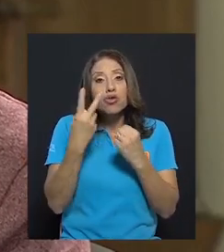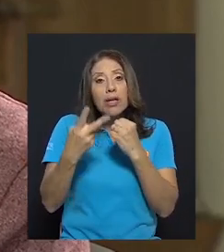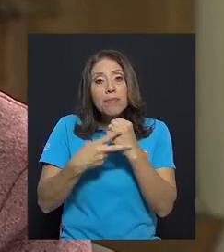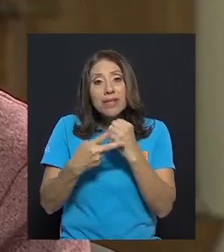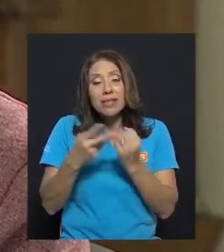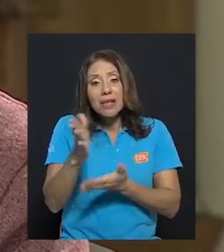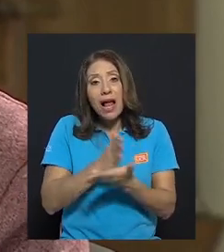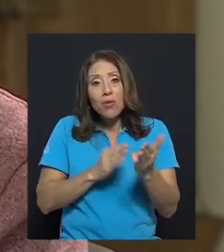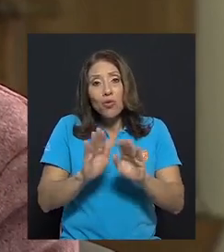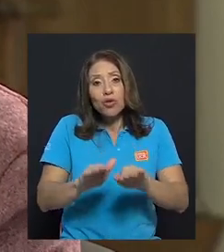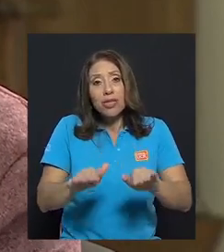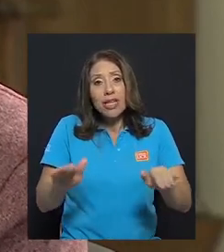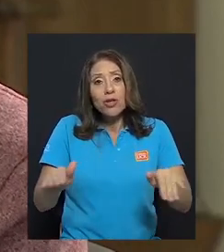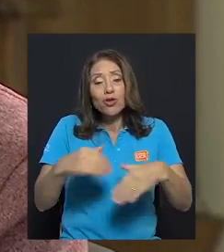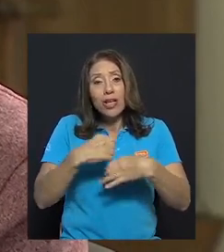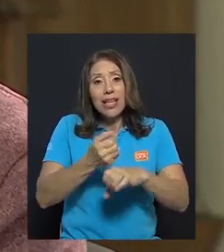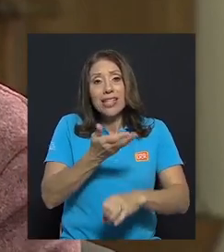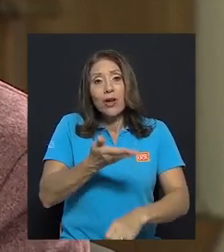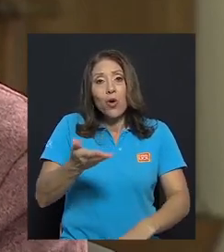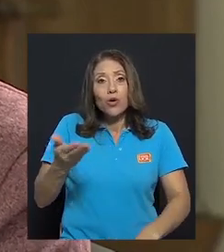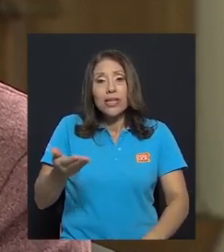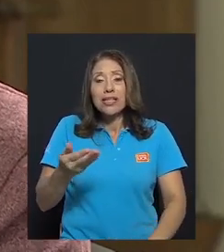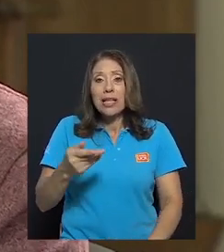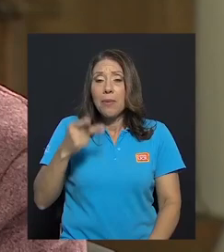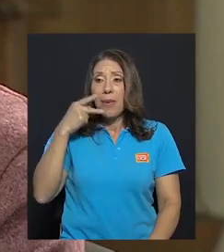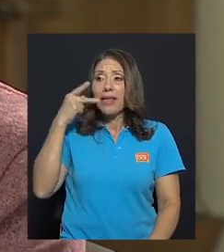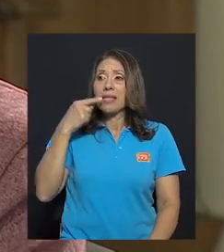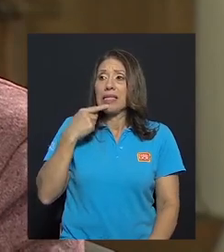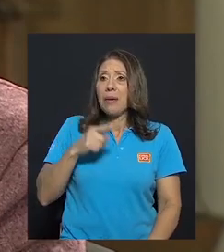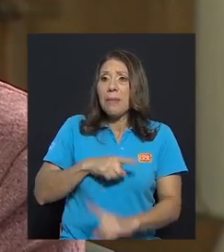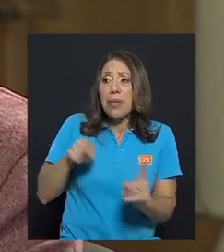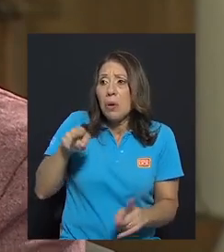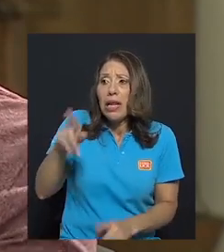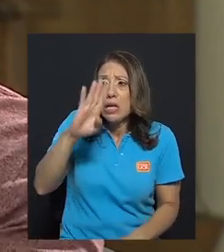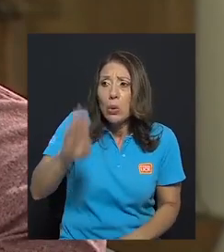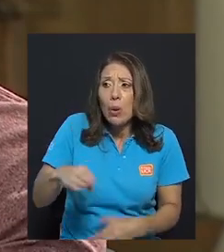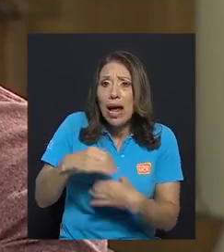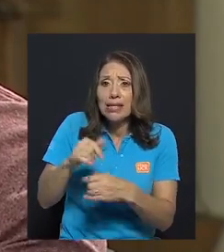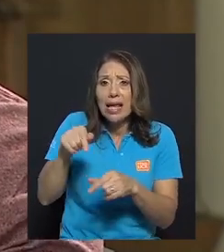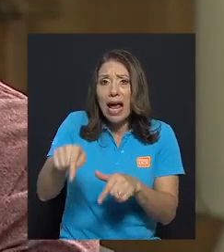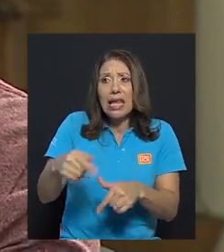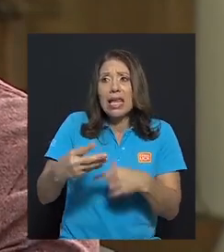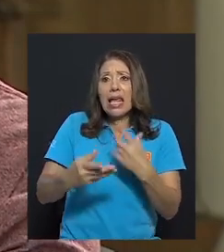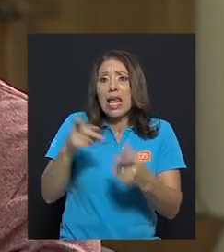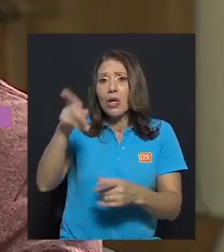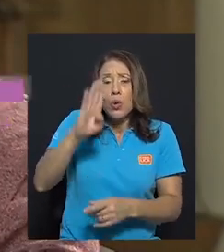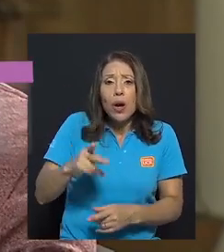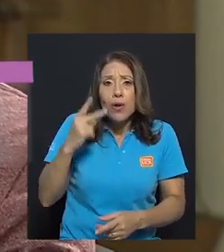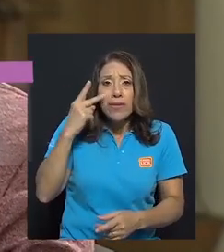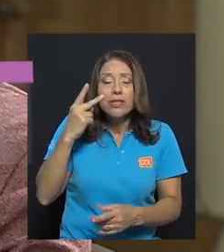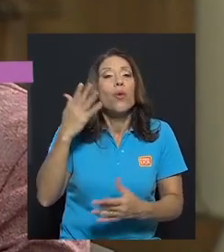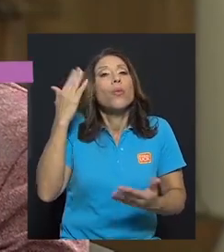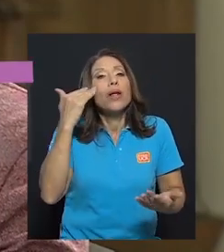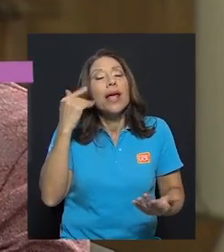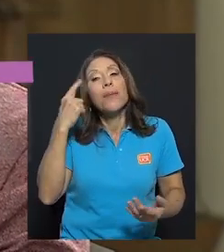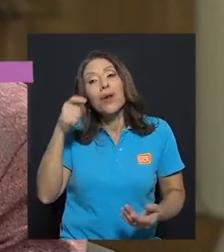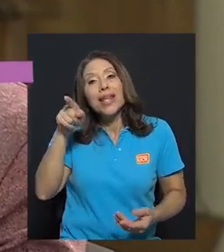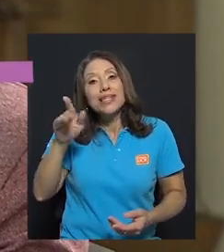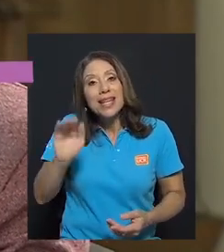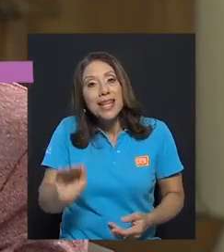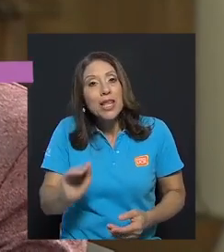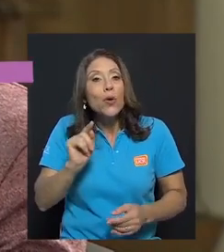hacen algunas cosas que dice, pero aquí esto nunca lo hace, nunca lo ha visto, ¿por qué? Bueno, el niño está en un grupo donde están los de preescolar, están los